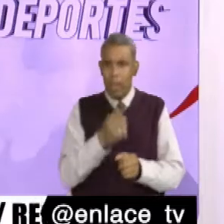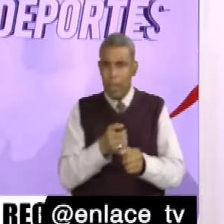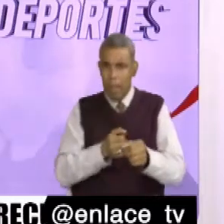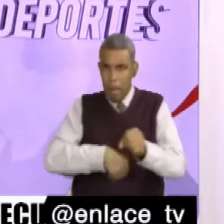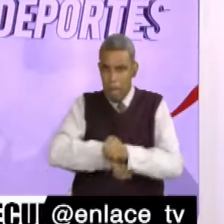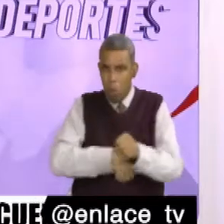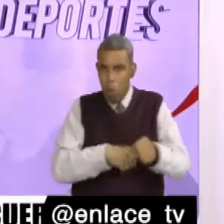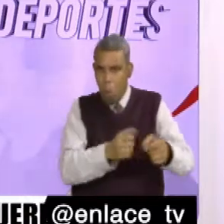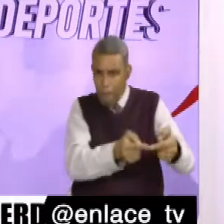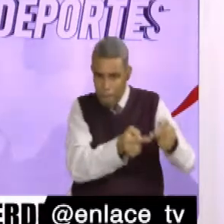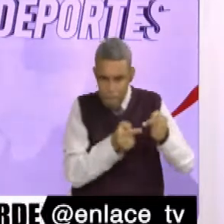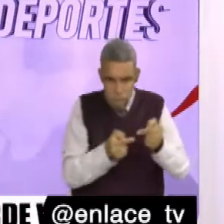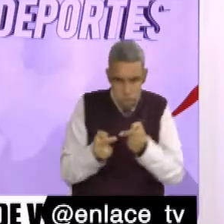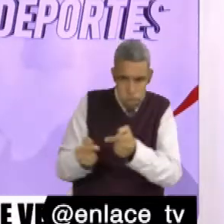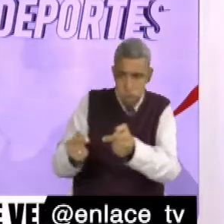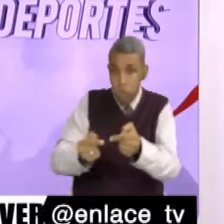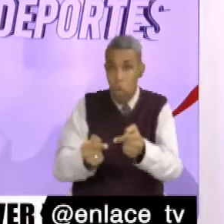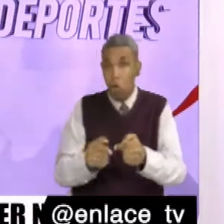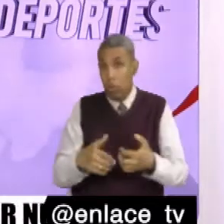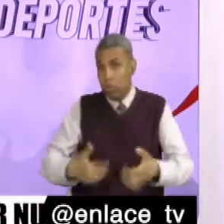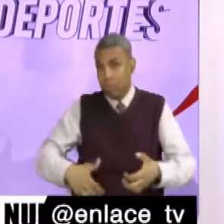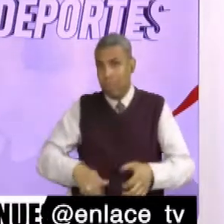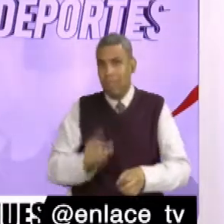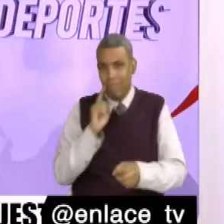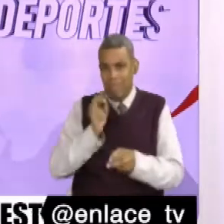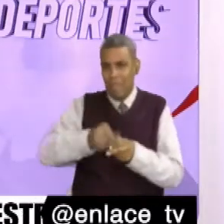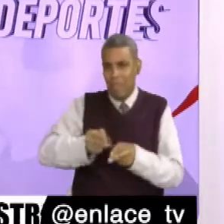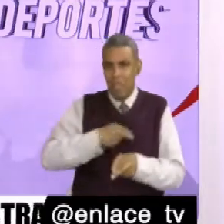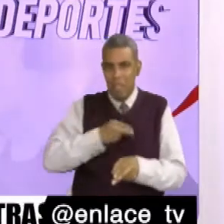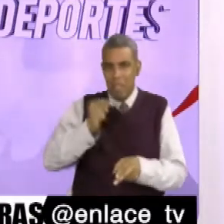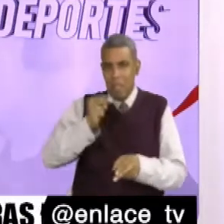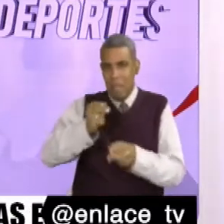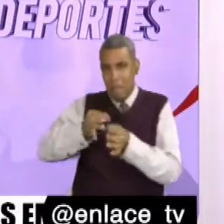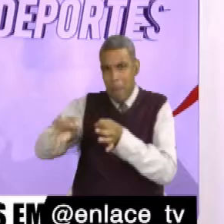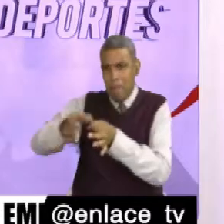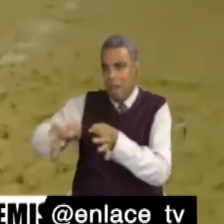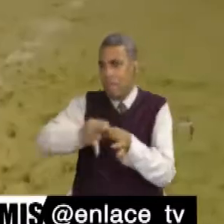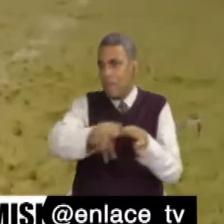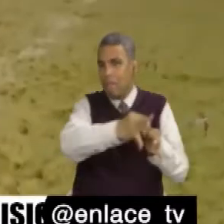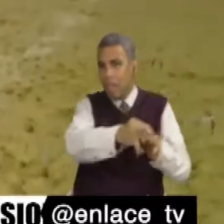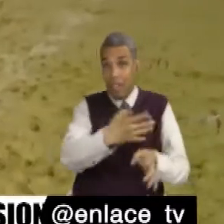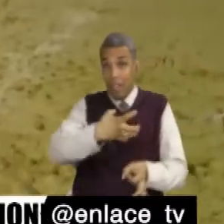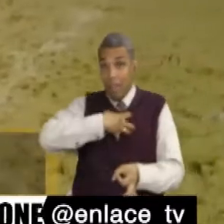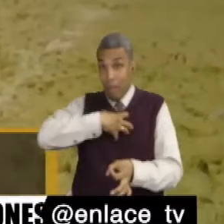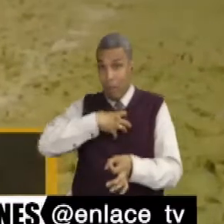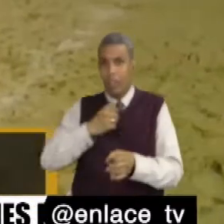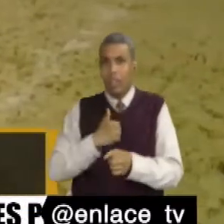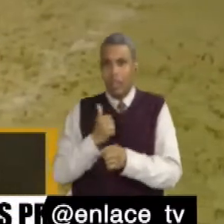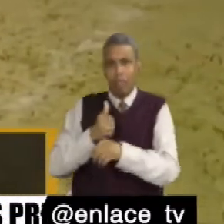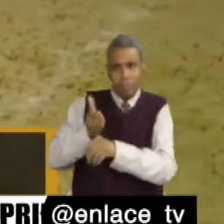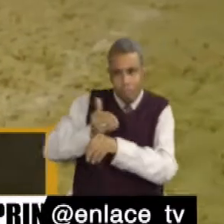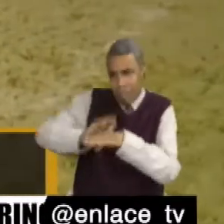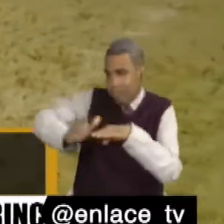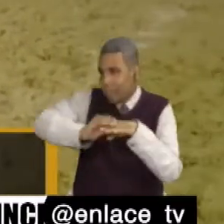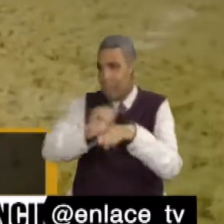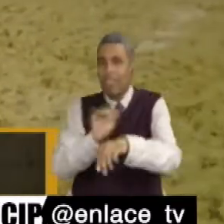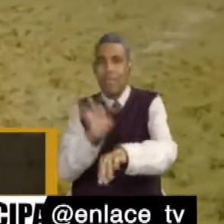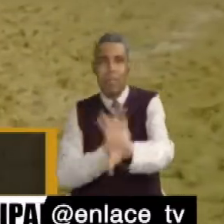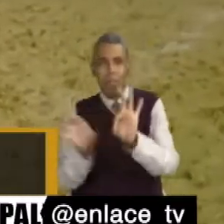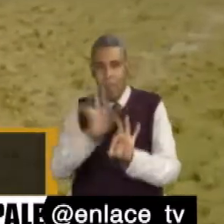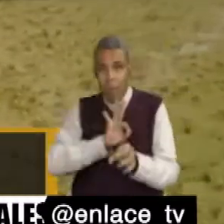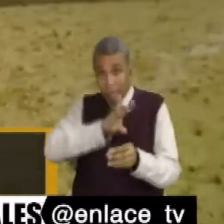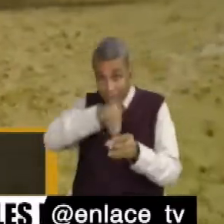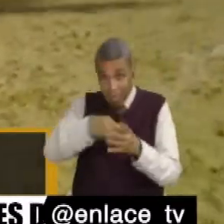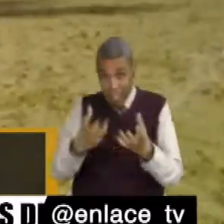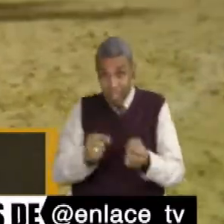balompié. Ellas fueron convocadas a participar en los torneos municipales. Fue abierta la convocatoria para que las mujeres que